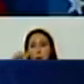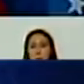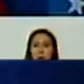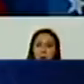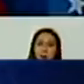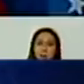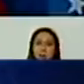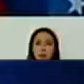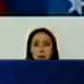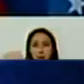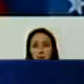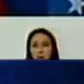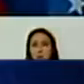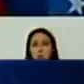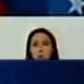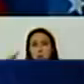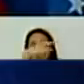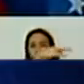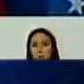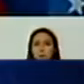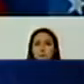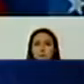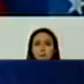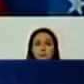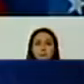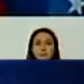droga en la modalidad de transporte,